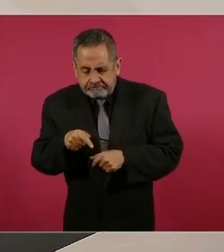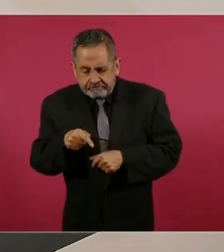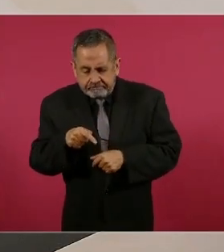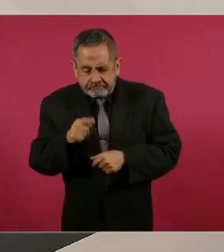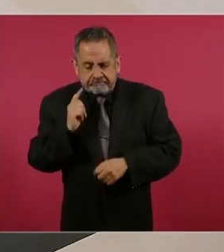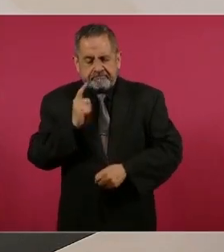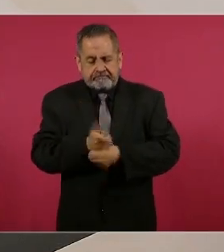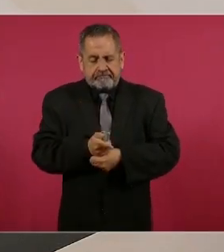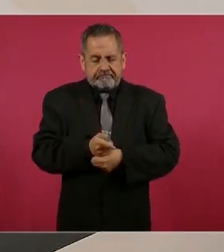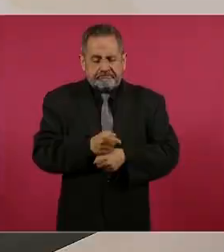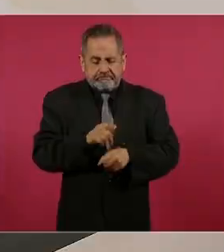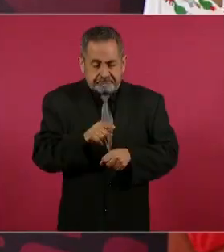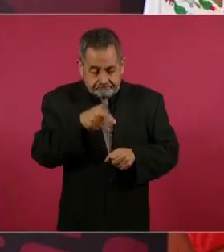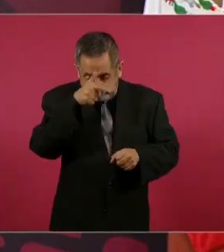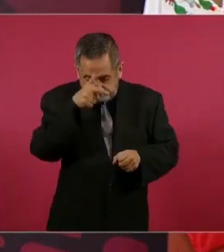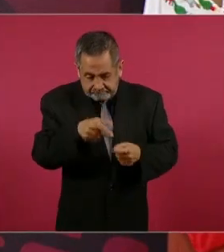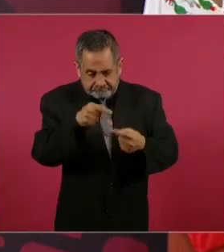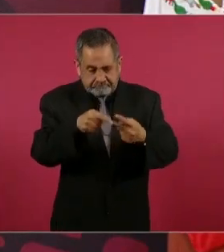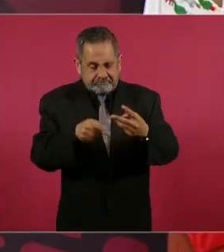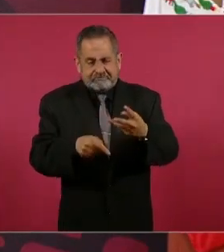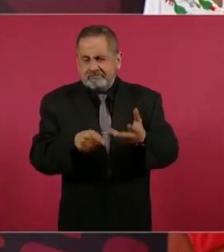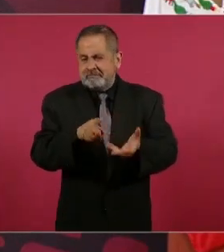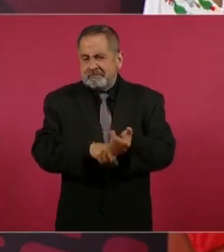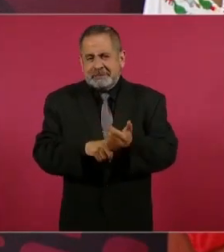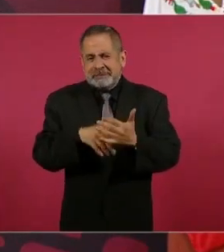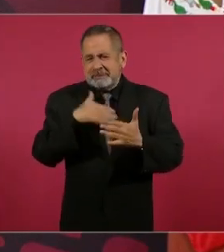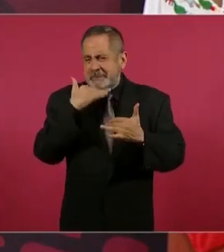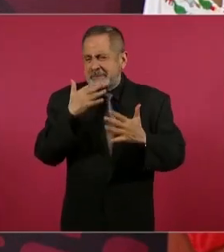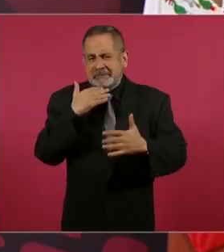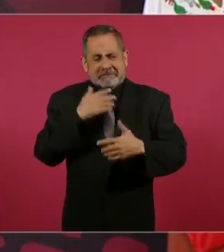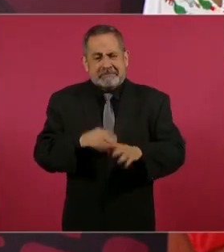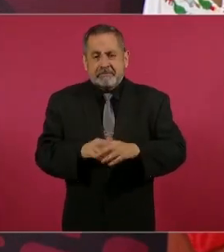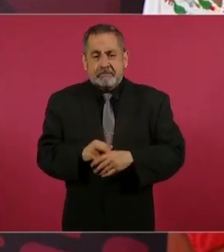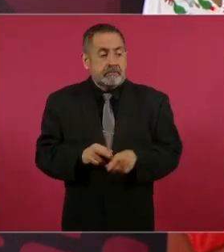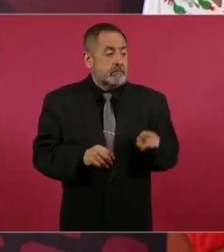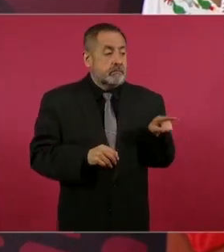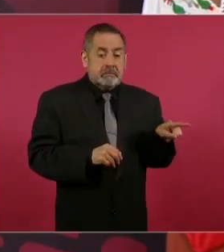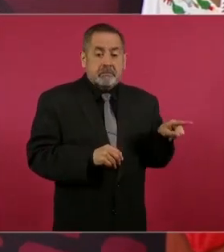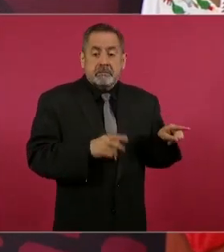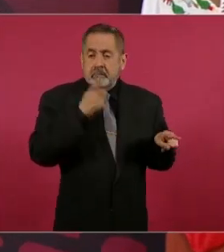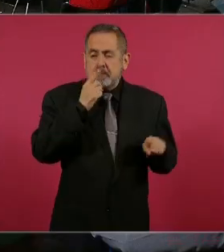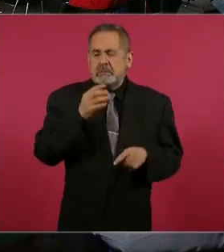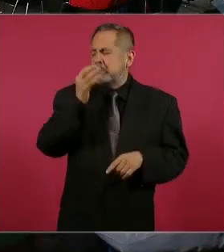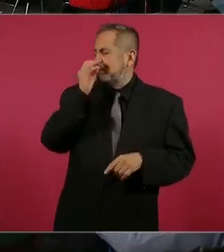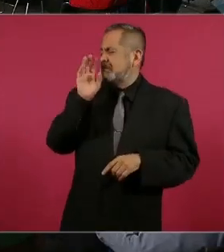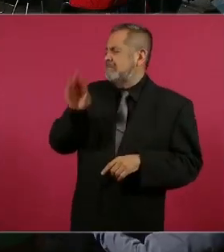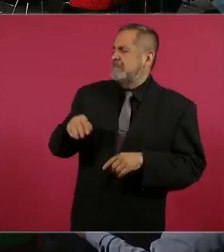para encontrar que declaran que son tres sustancias